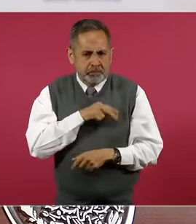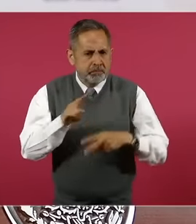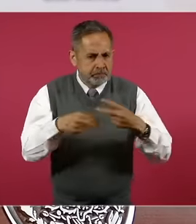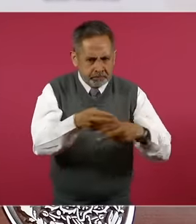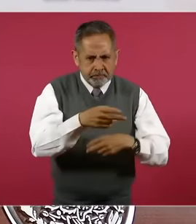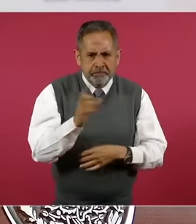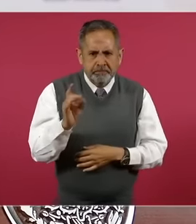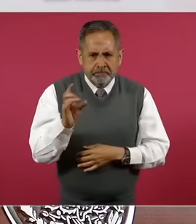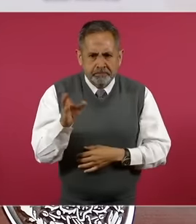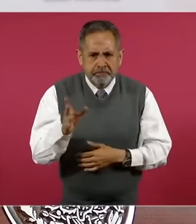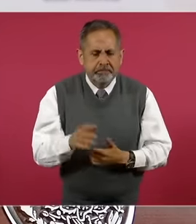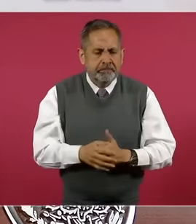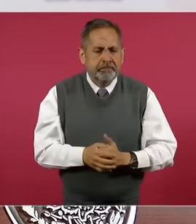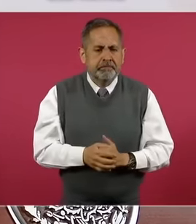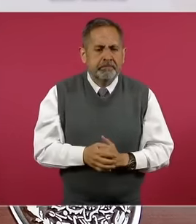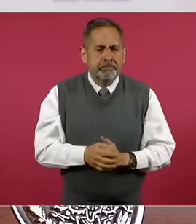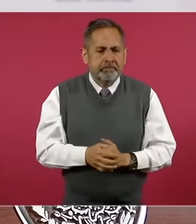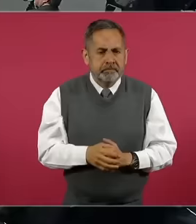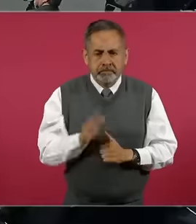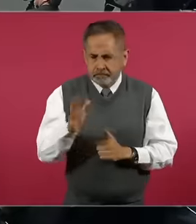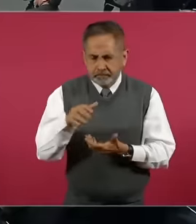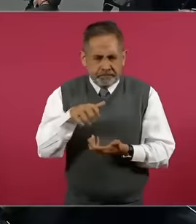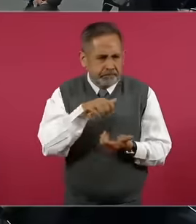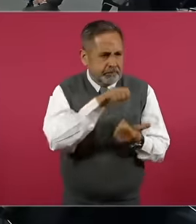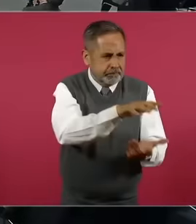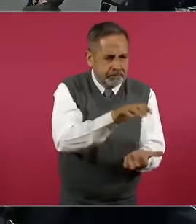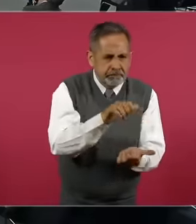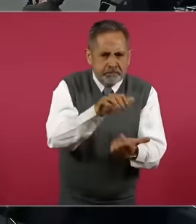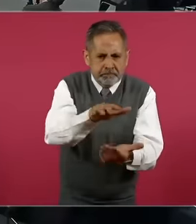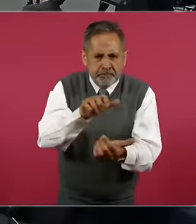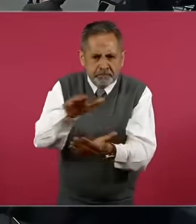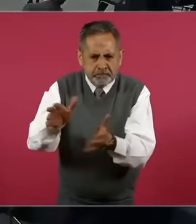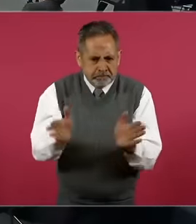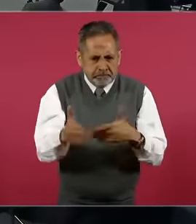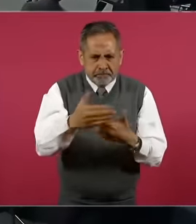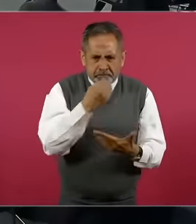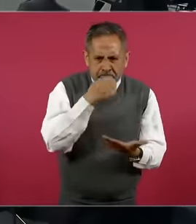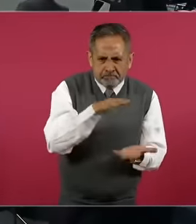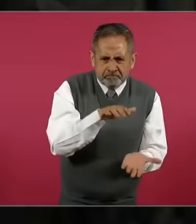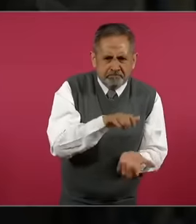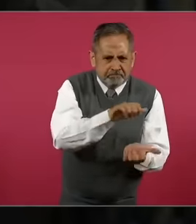Ya se están entregando despensas, ya